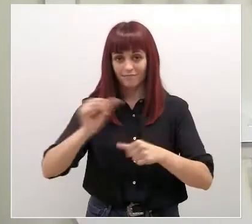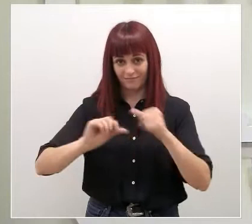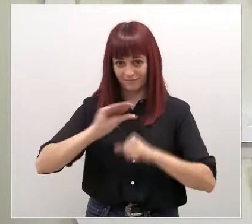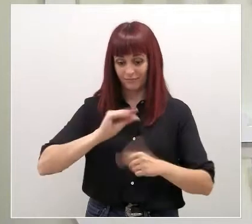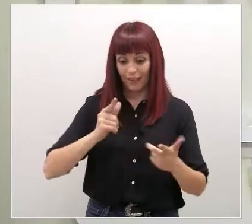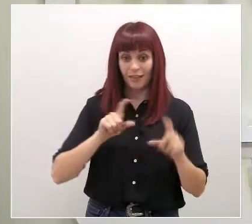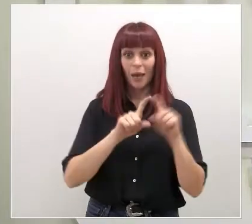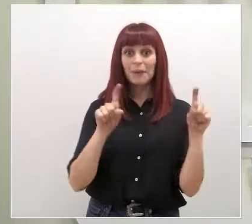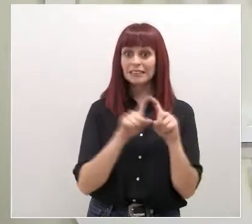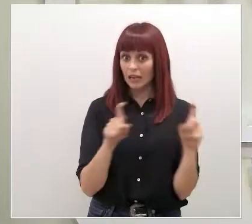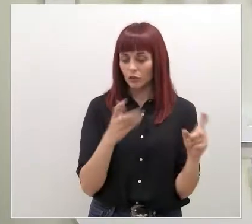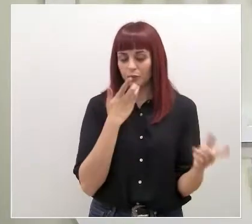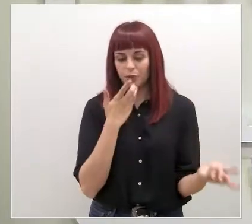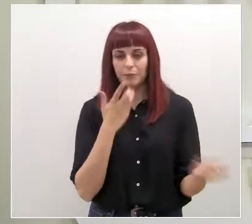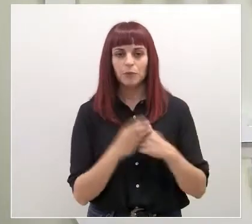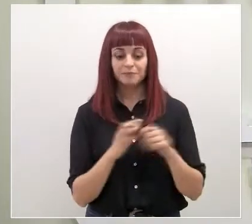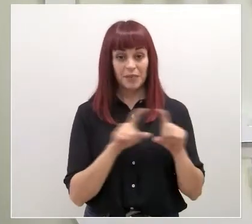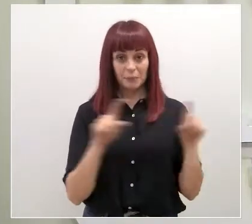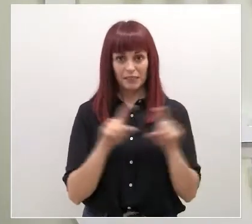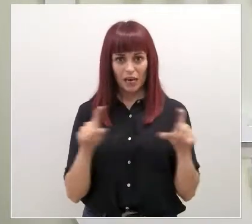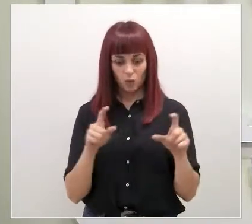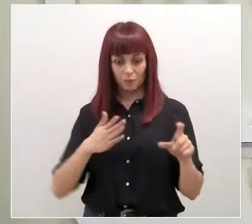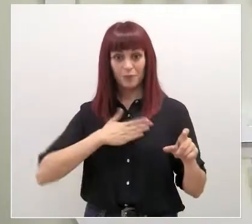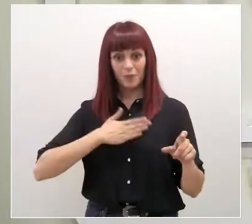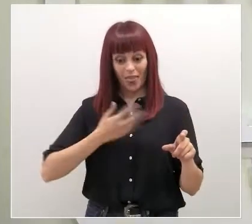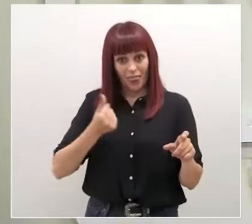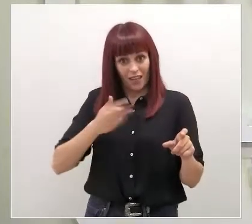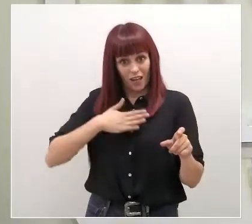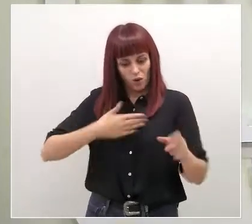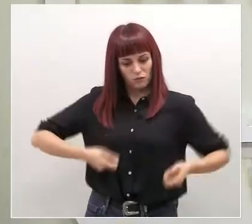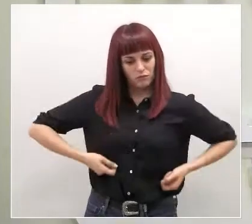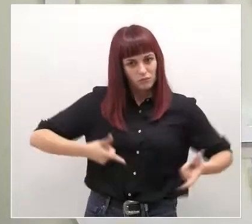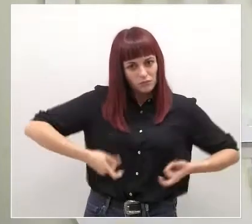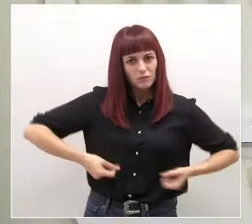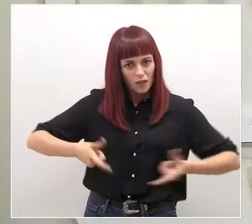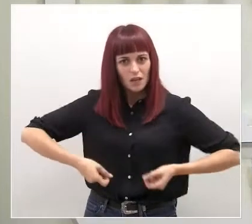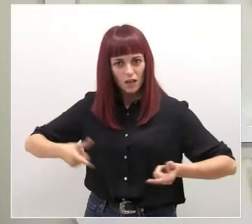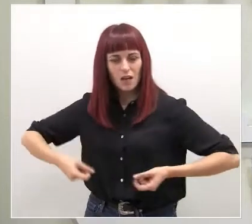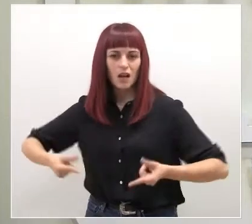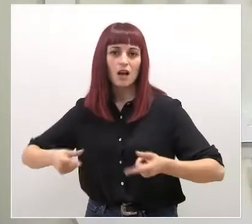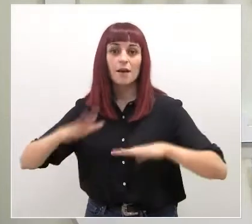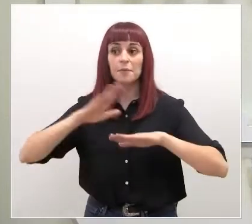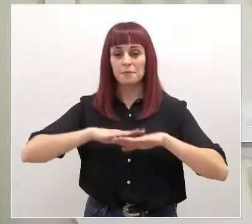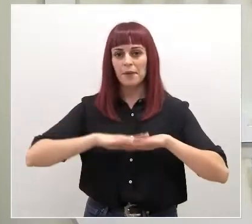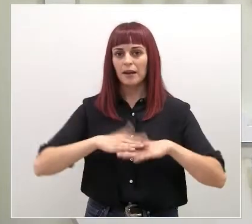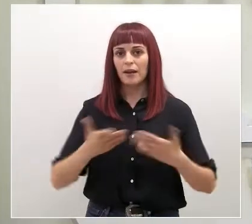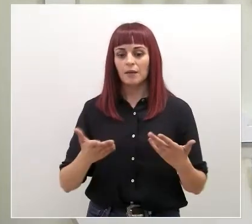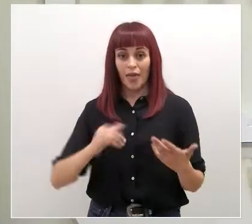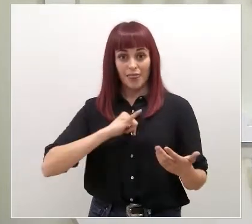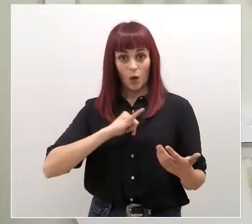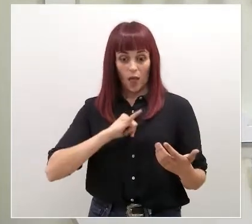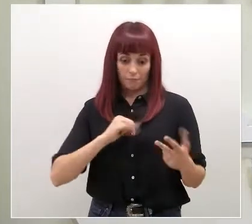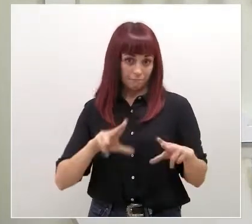los empresarios que hayan gastado su patrimonio o invertido su patrimonio para no tener